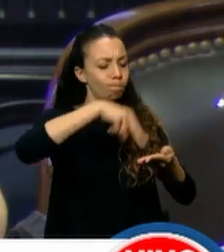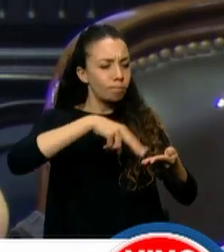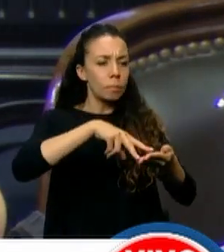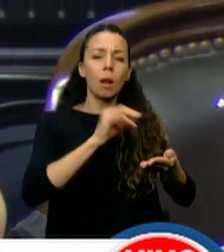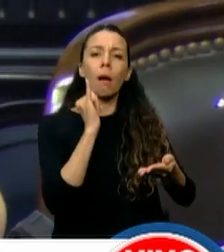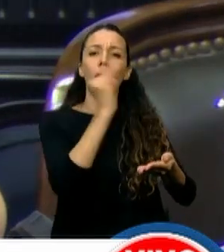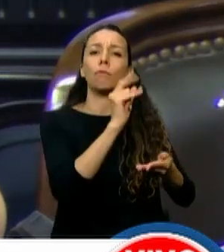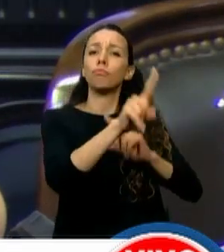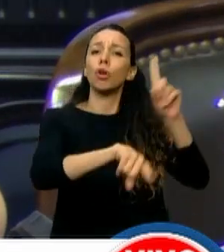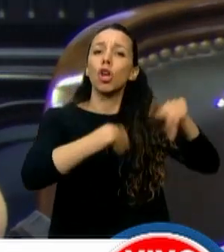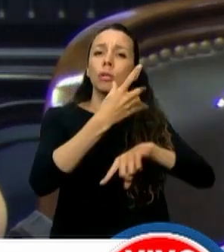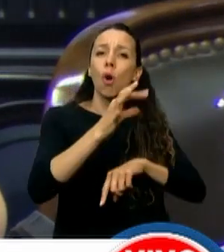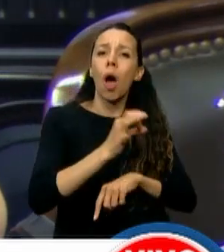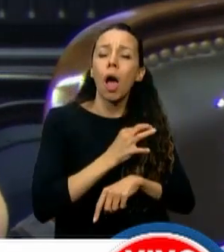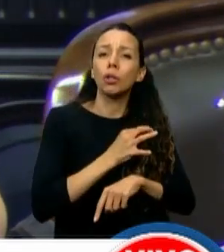que viene